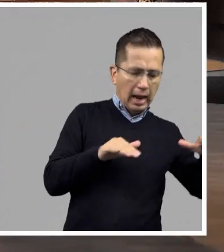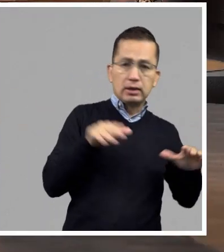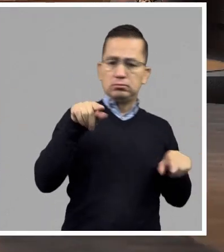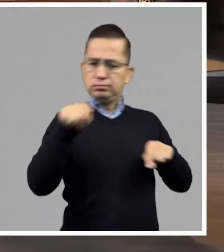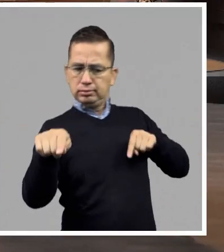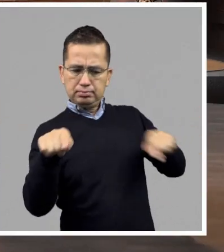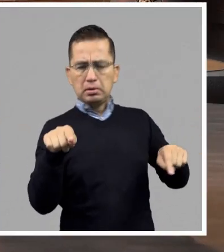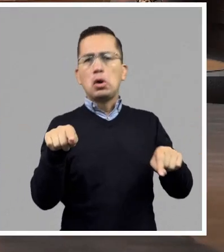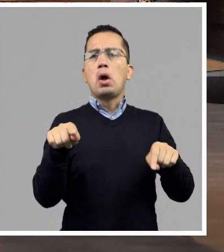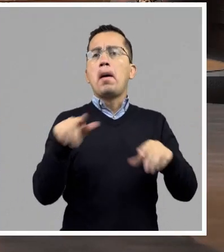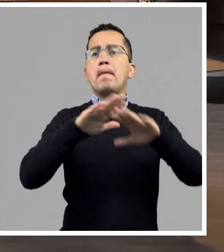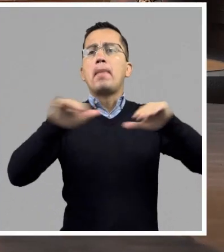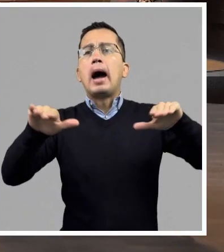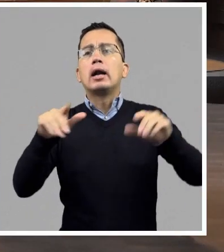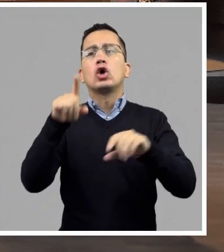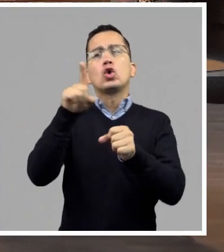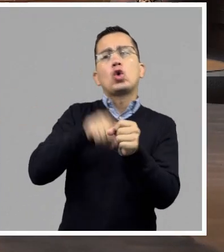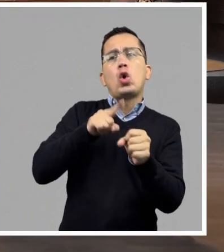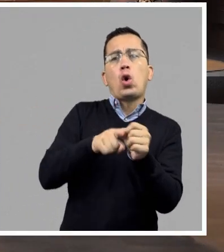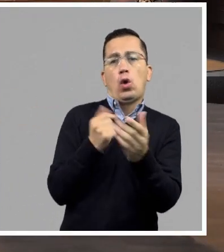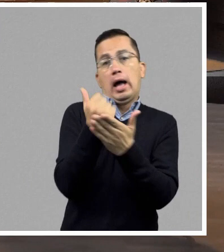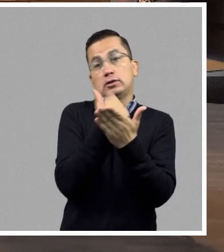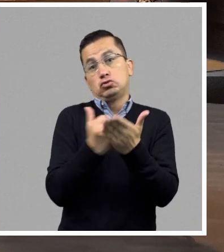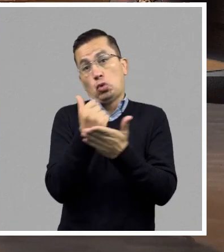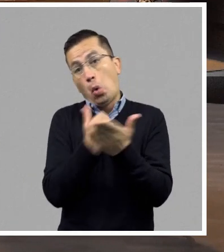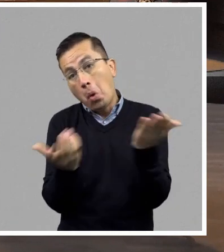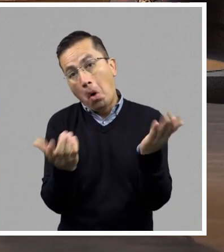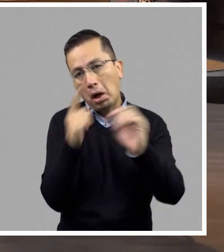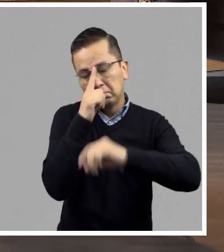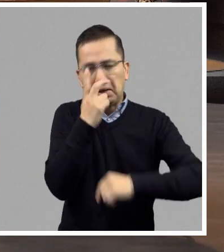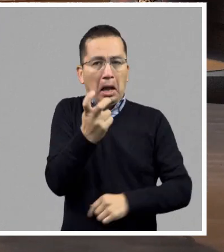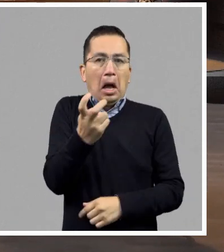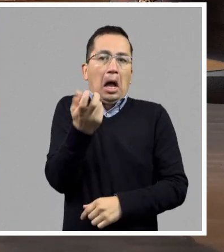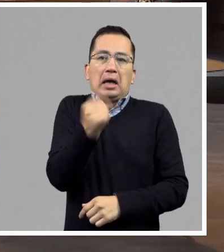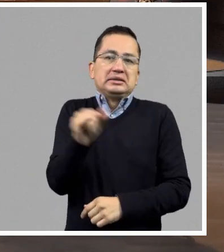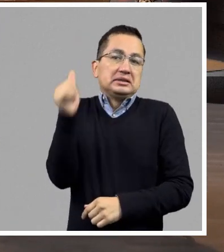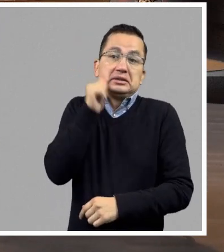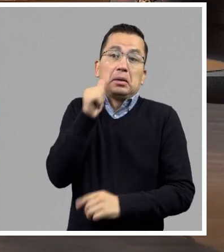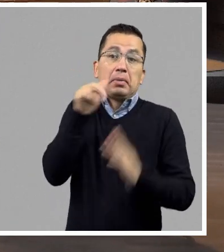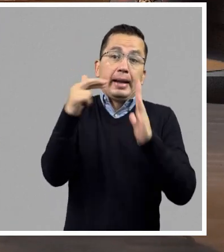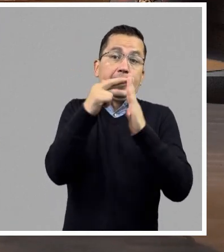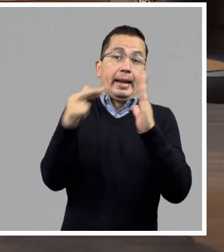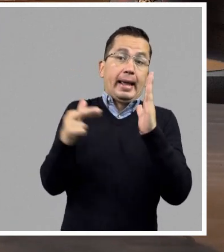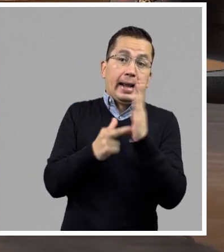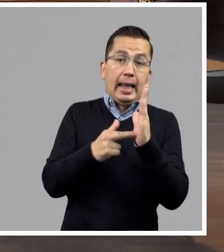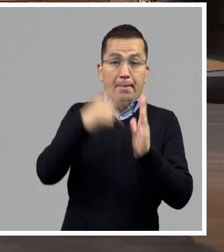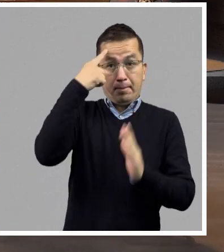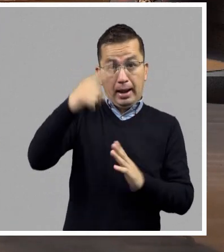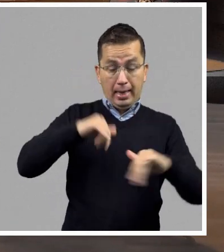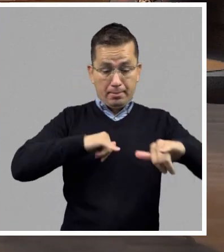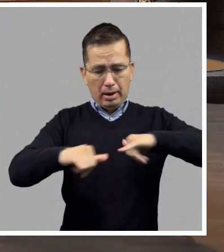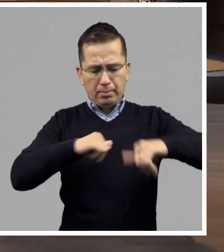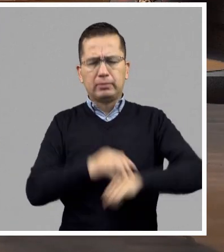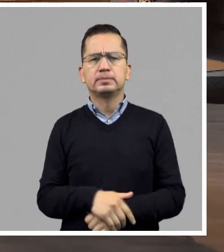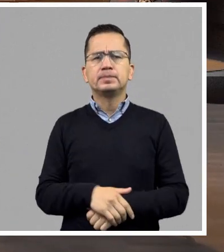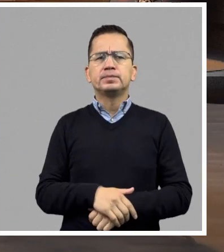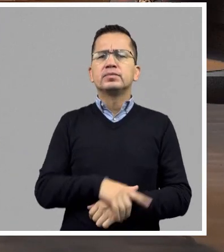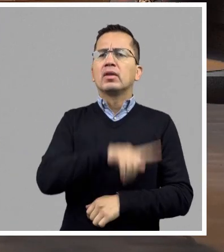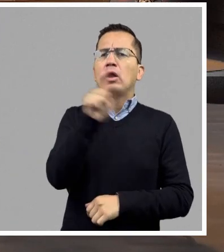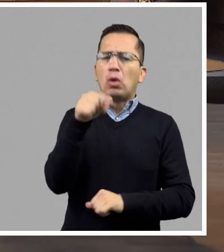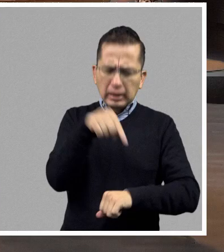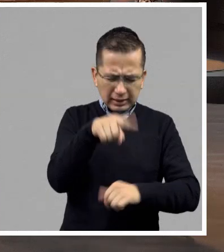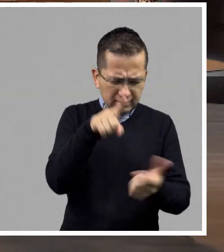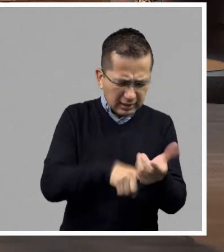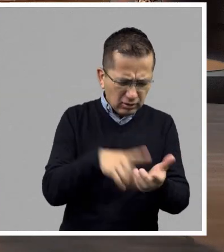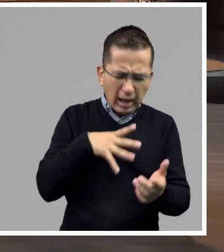de las de las normas convencionales las convenciones este y vemos monitos